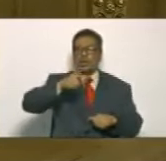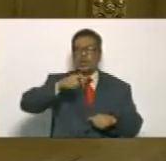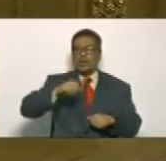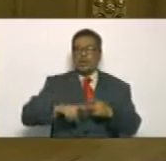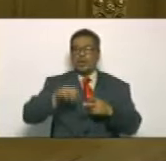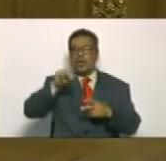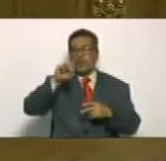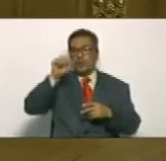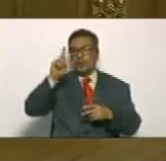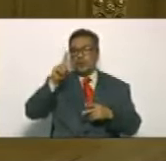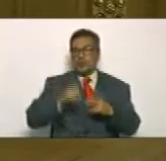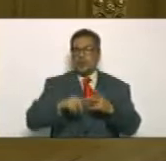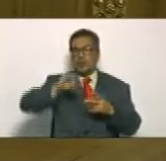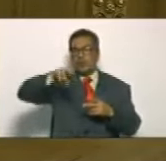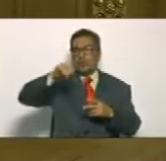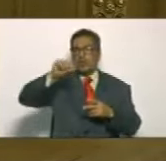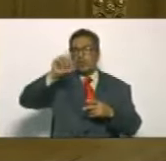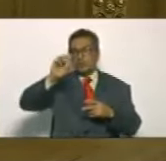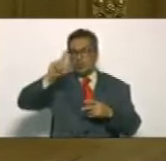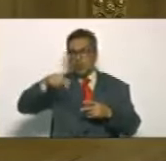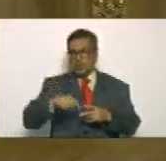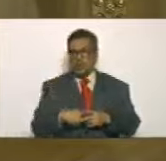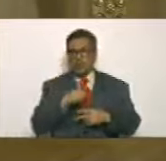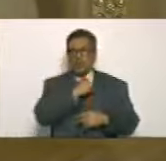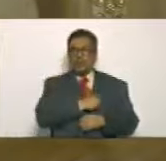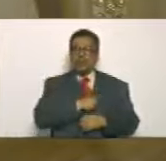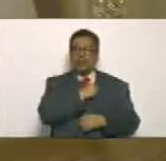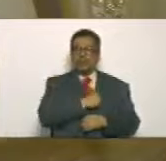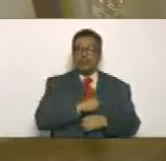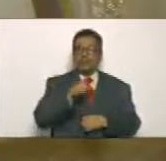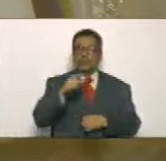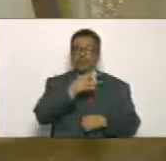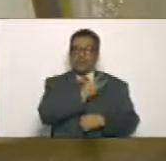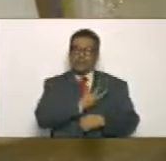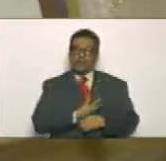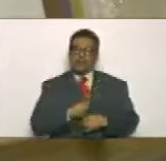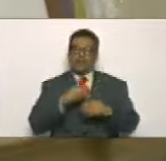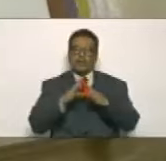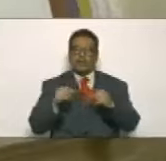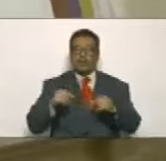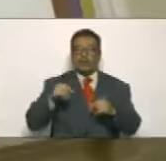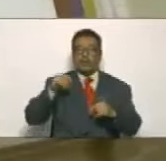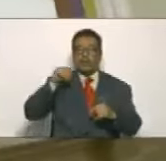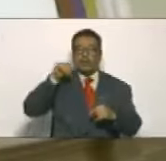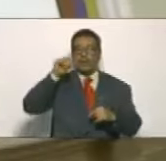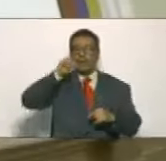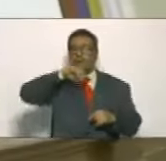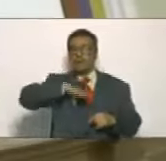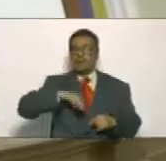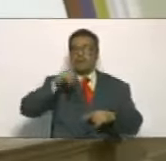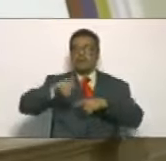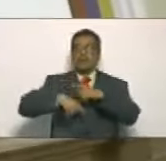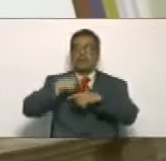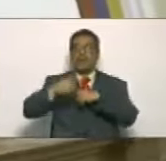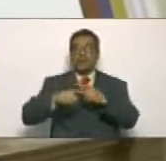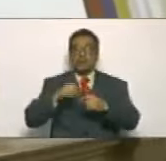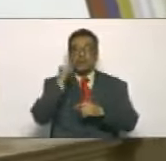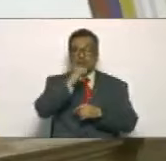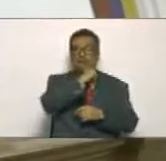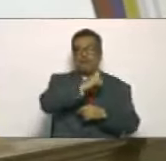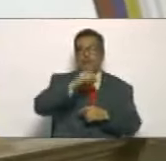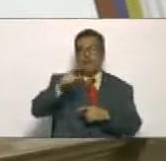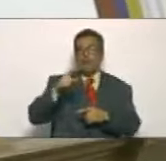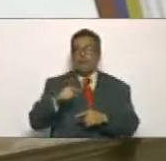el general José Hilario López, que lamentablemente y triste para la historia de la Nueva Granada, posteriormente al asesinato